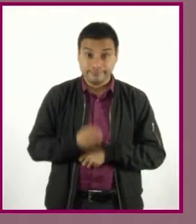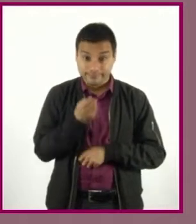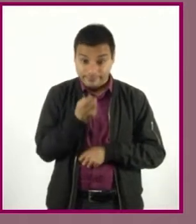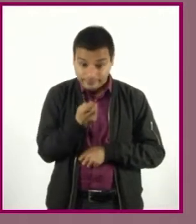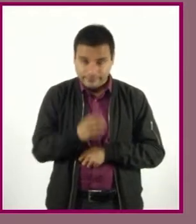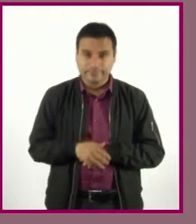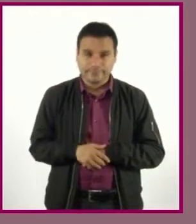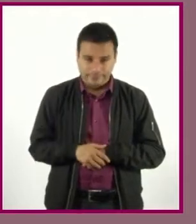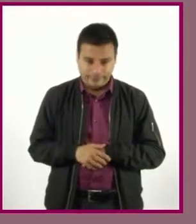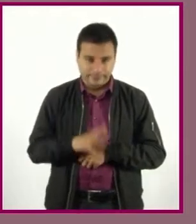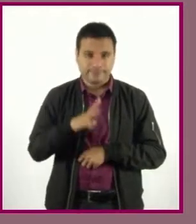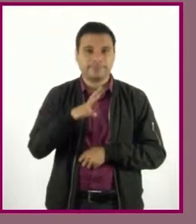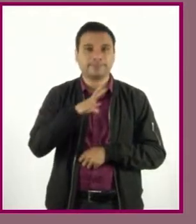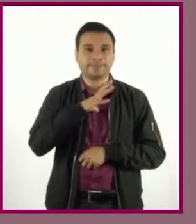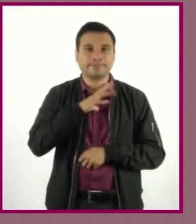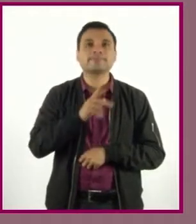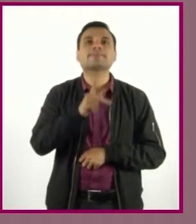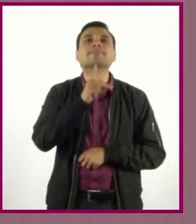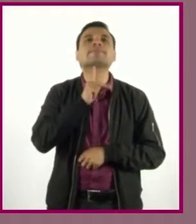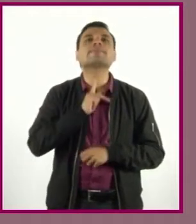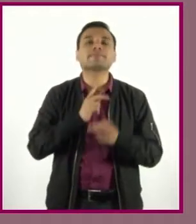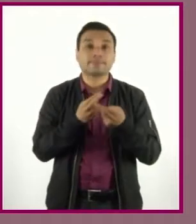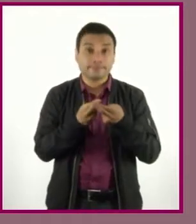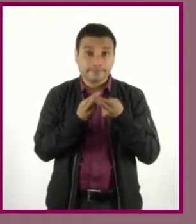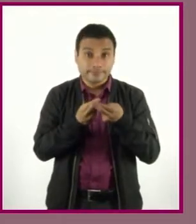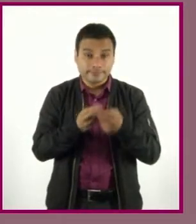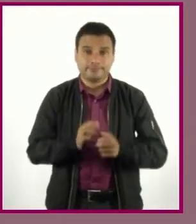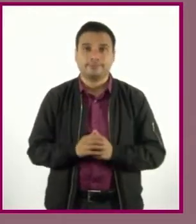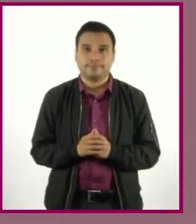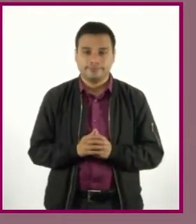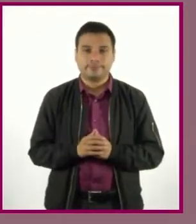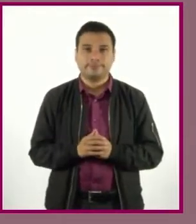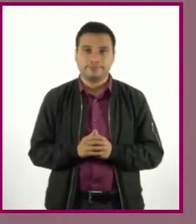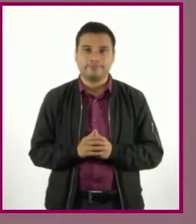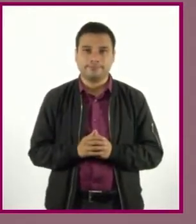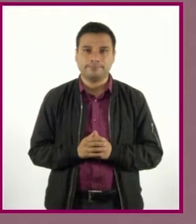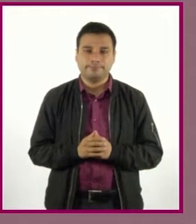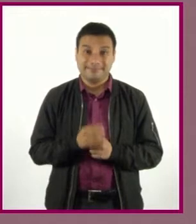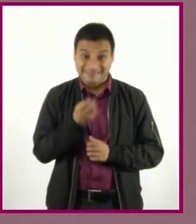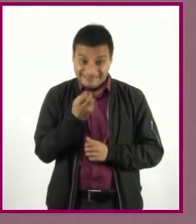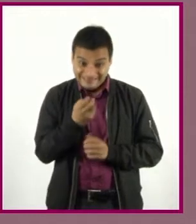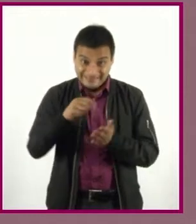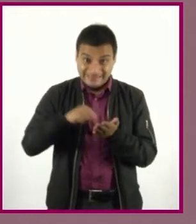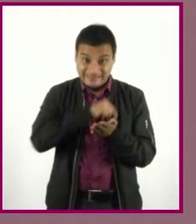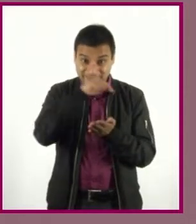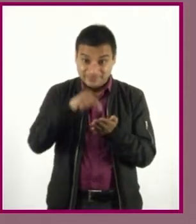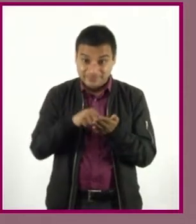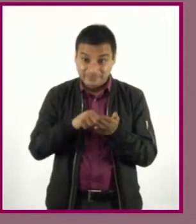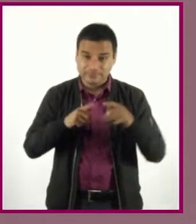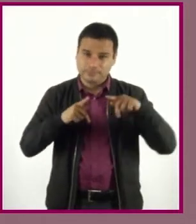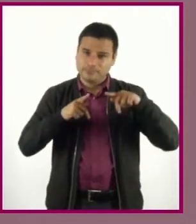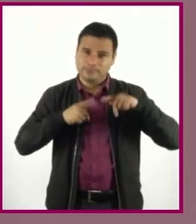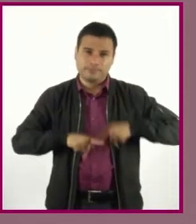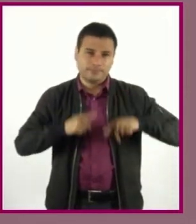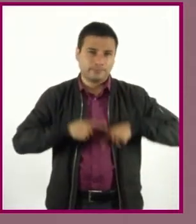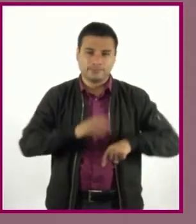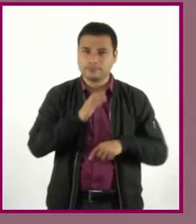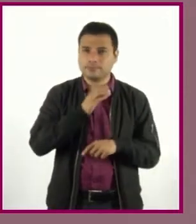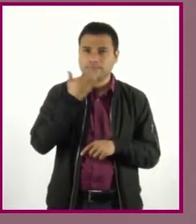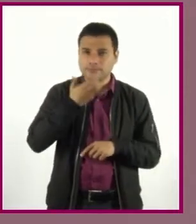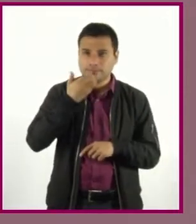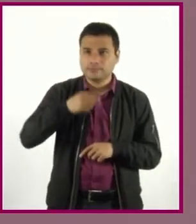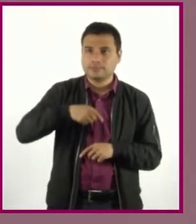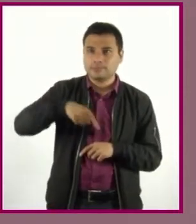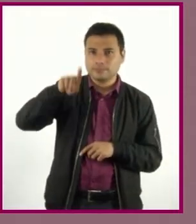los mayores yacimientos de petróleo en el mundo. A lo largo de su historia, esta región ha sido punto de intercambio comercial, social